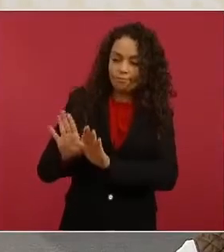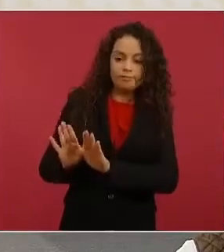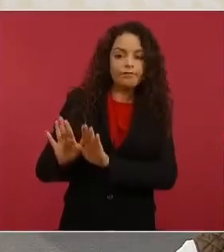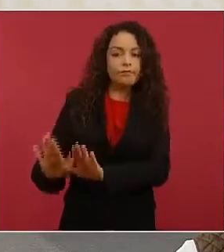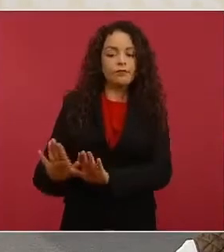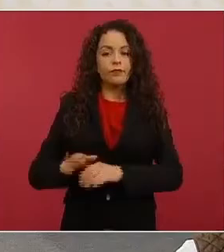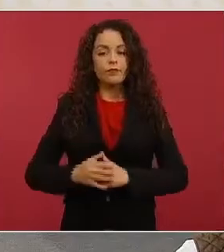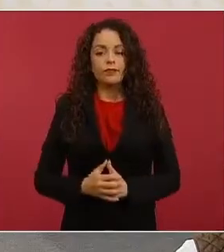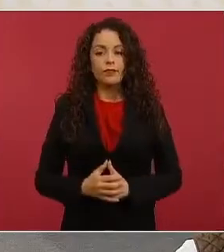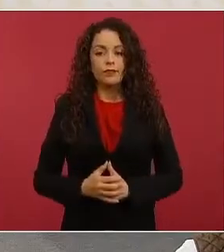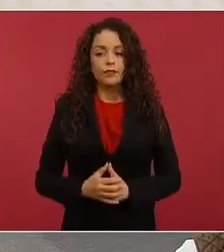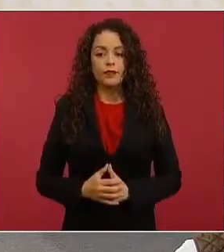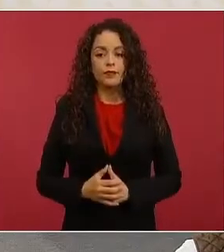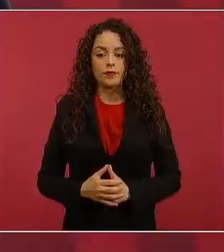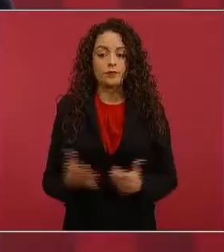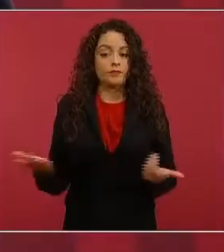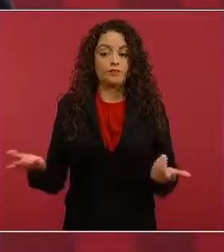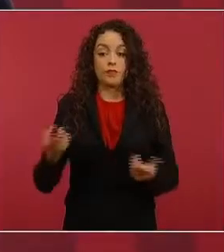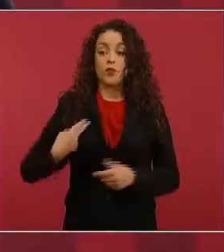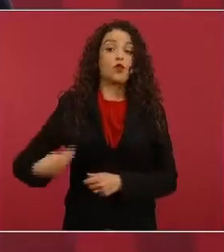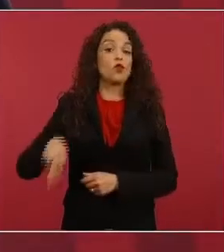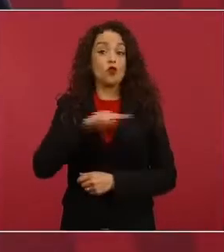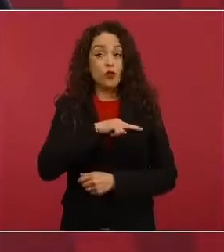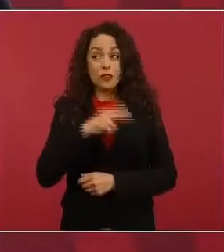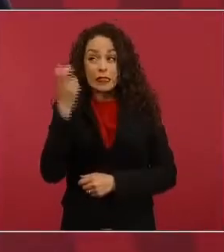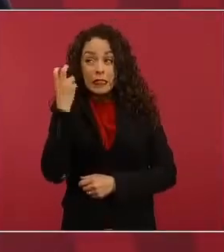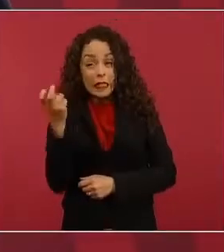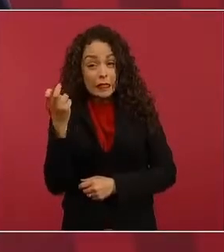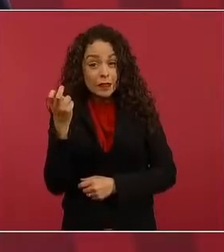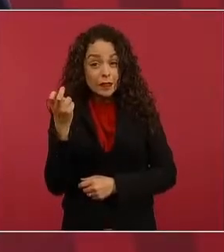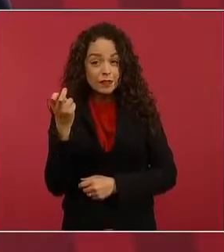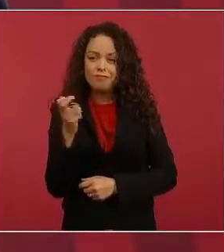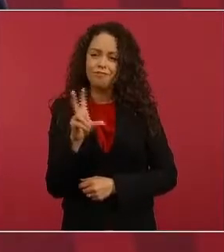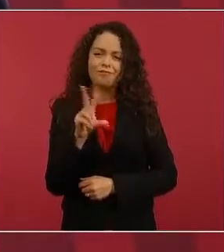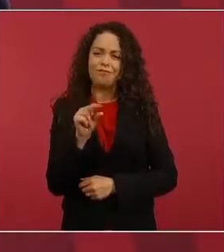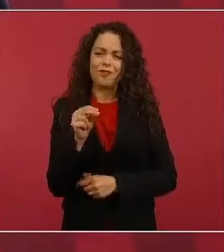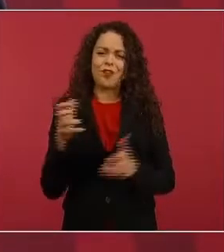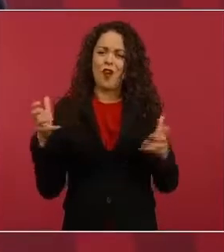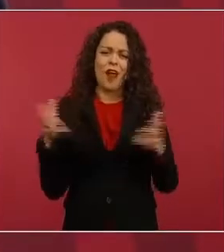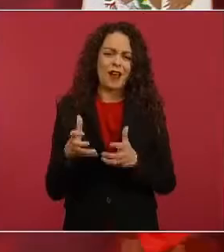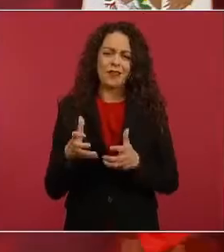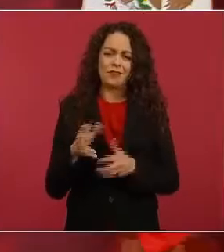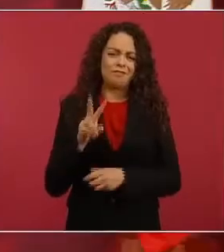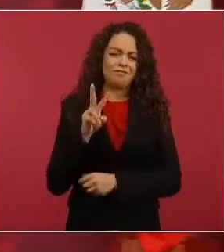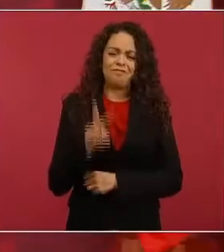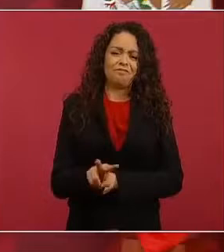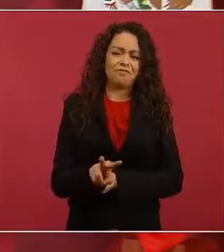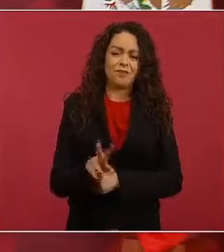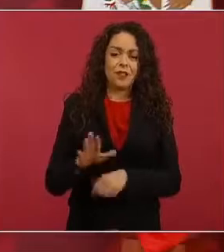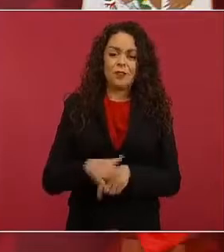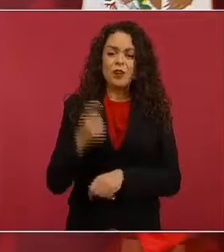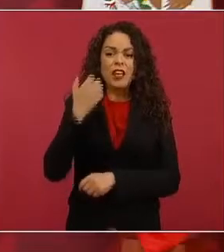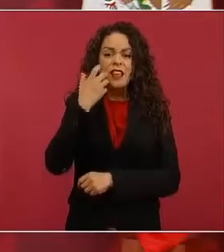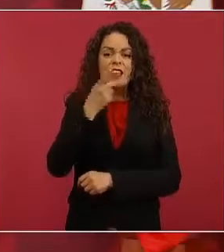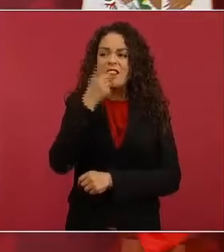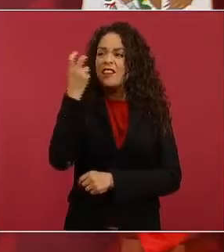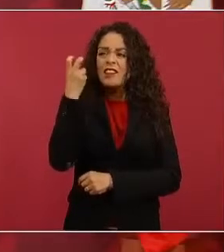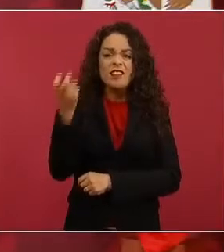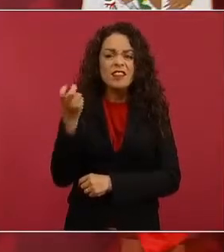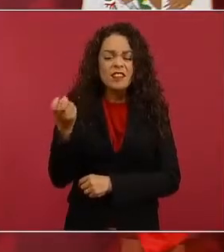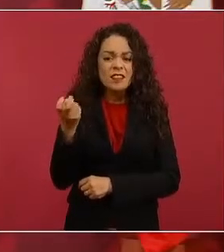Esto nosotros no lo hubiésemos hecho, porque esto significa el